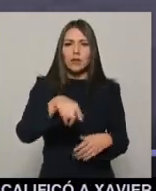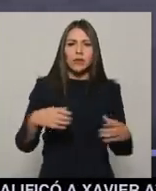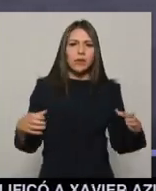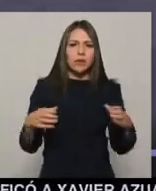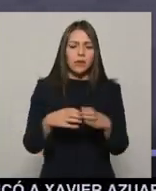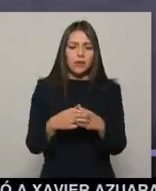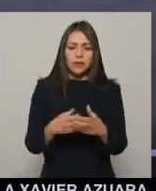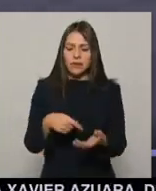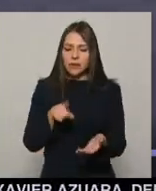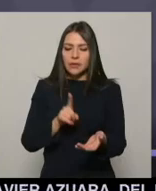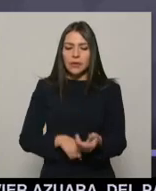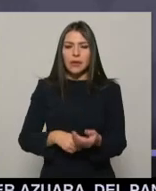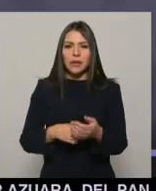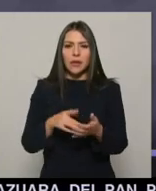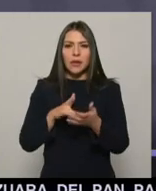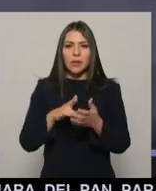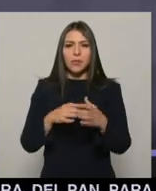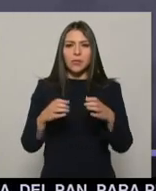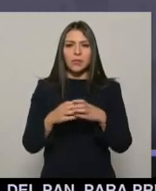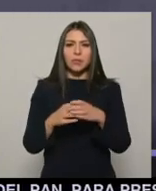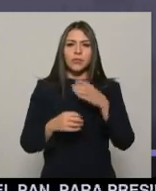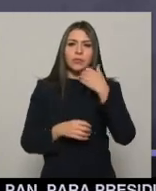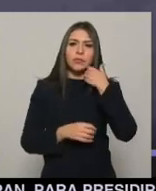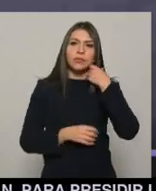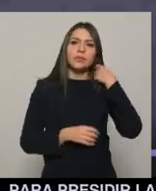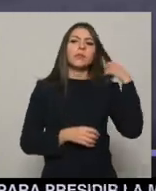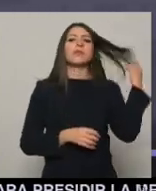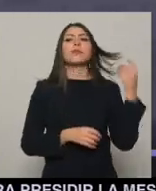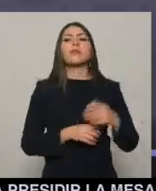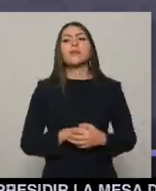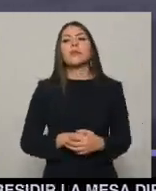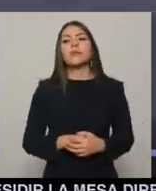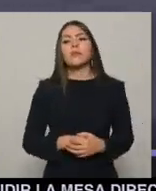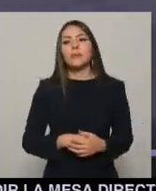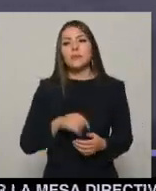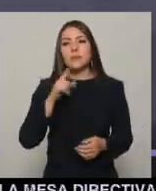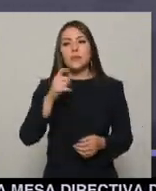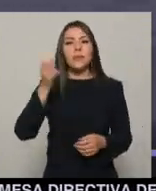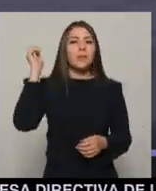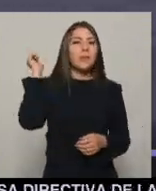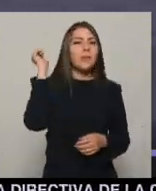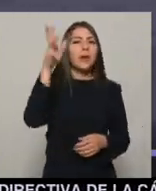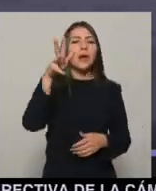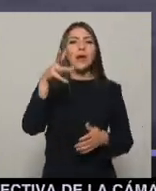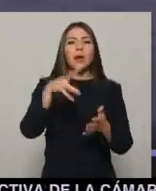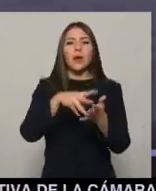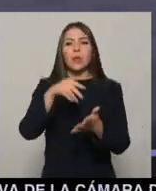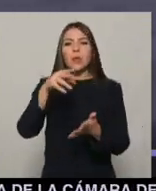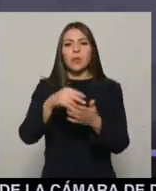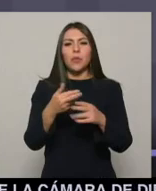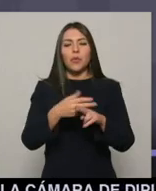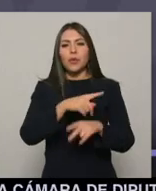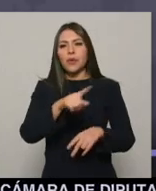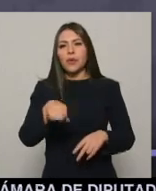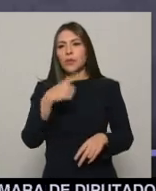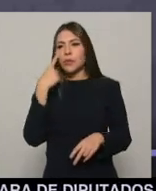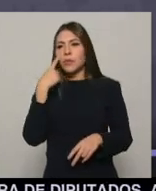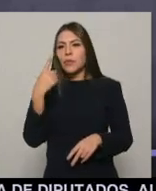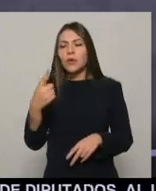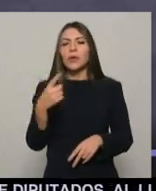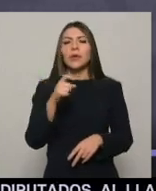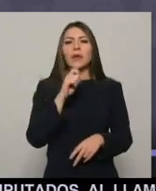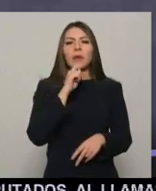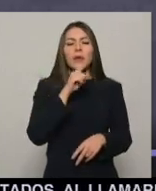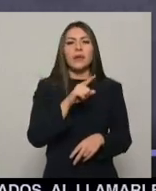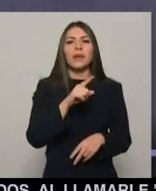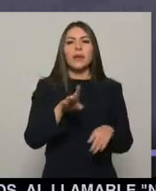desde adentro. El hecho de que aventaran el glitter y todo esto, y que viéramos que tanto los medios